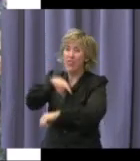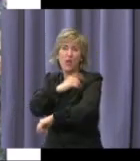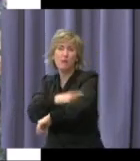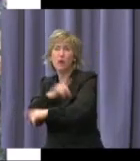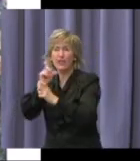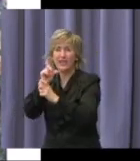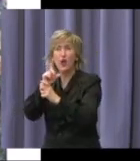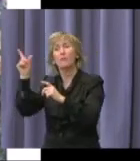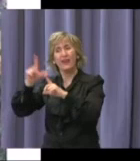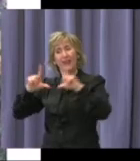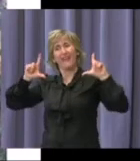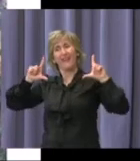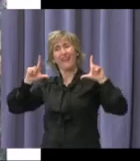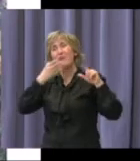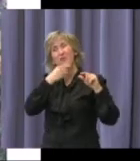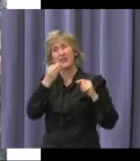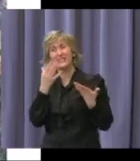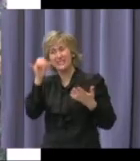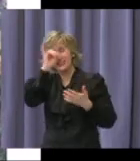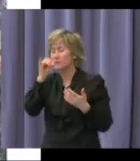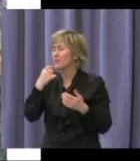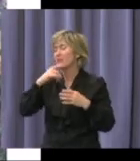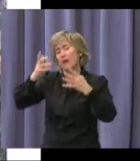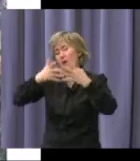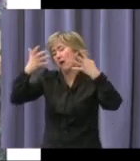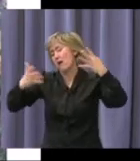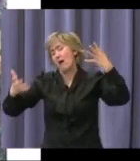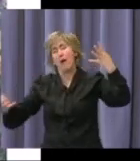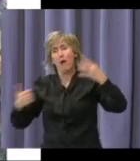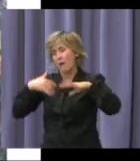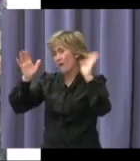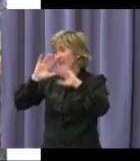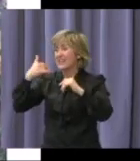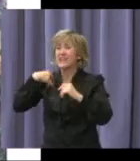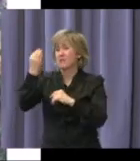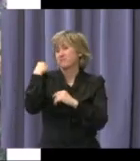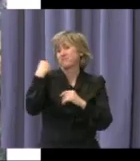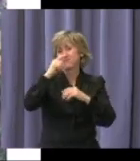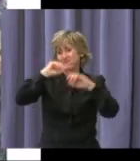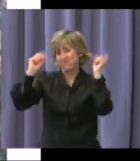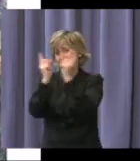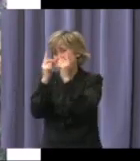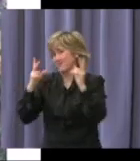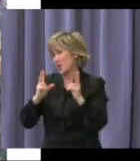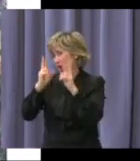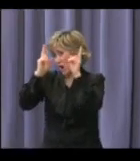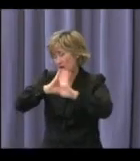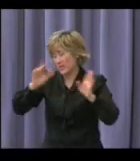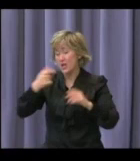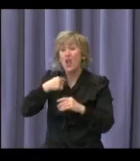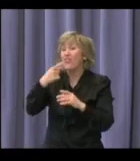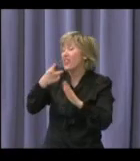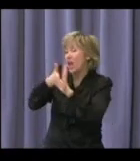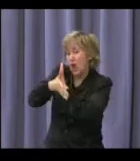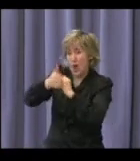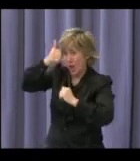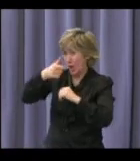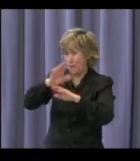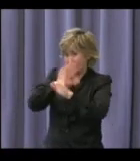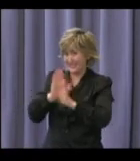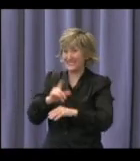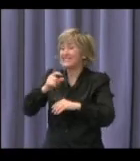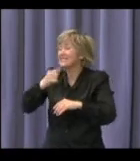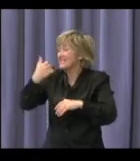Bueno, esto sería infinito, pero es que ya me avisaron que me tenía que callar porque tiene que haber coloquio. Yo ya no digo nada más. Simplemente, por